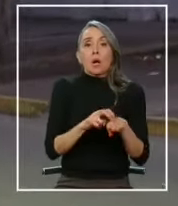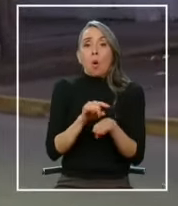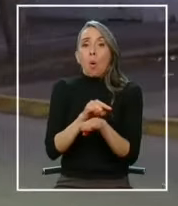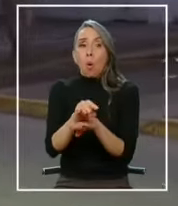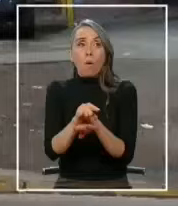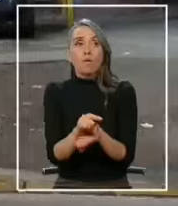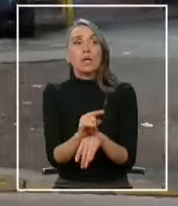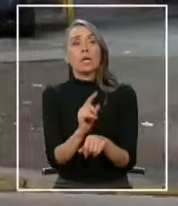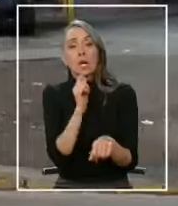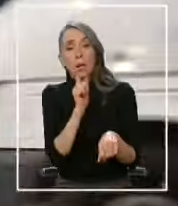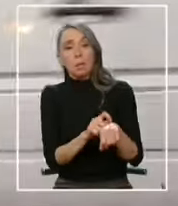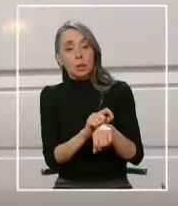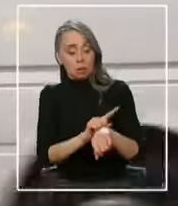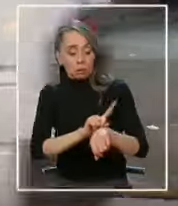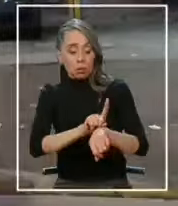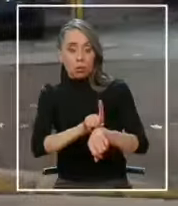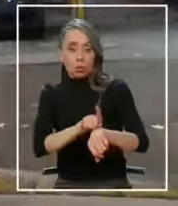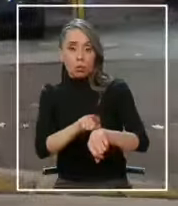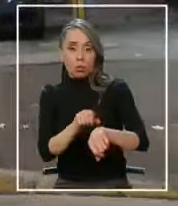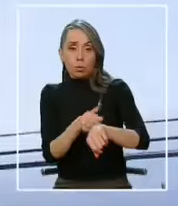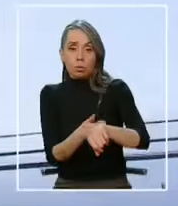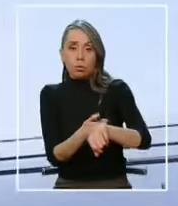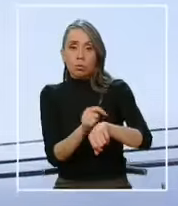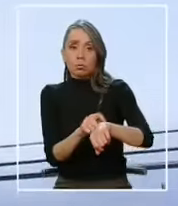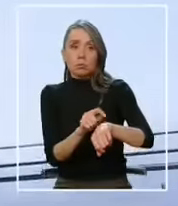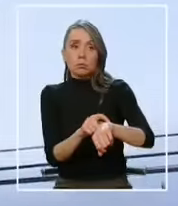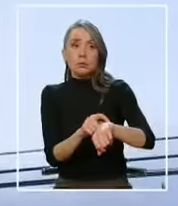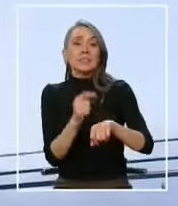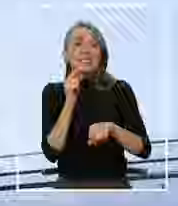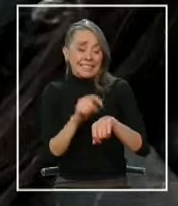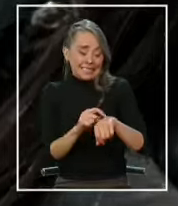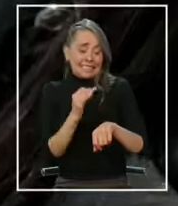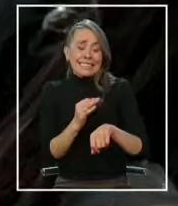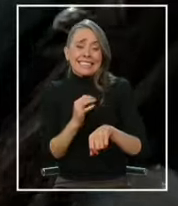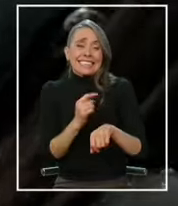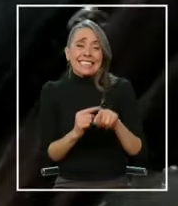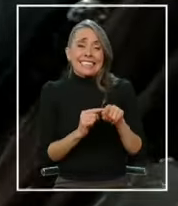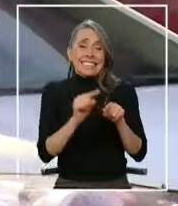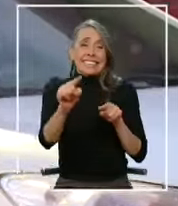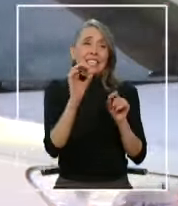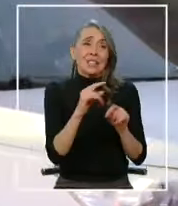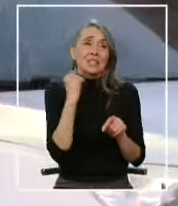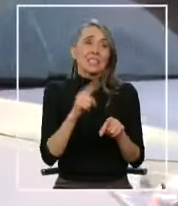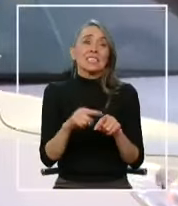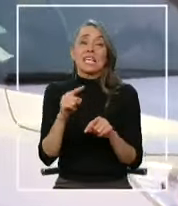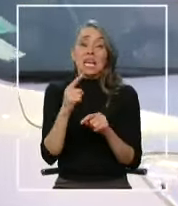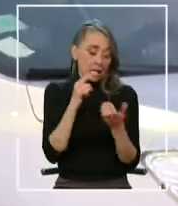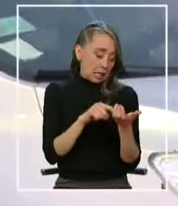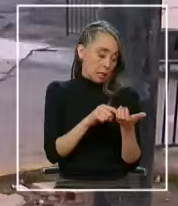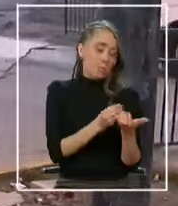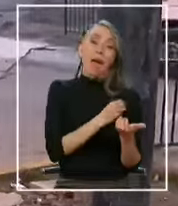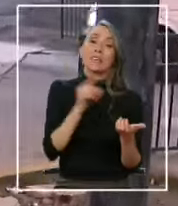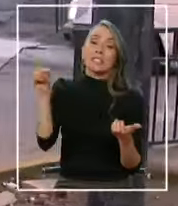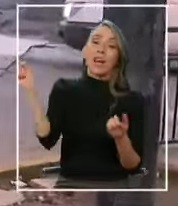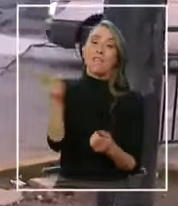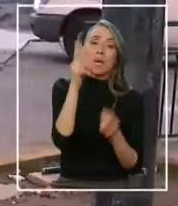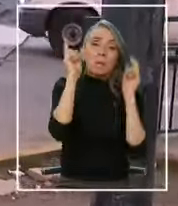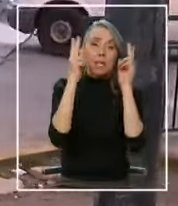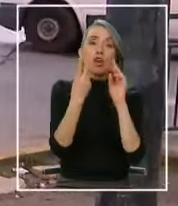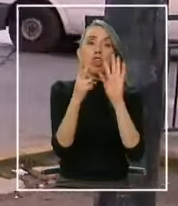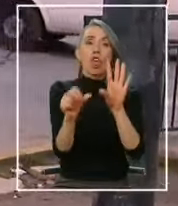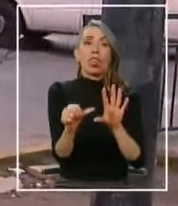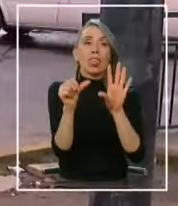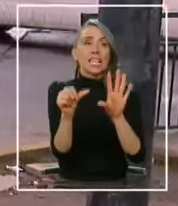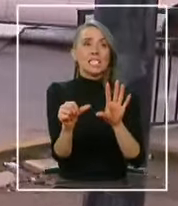Pasan y pasan los minutos. El reloj avanza y Catalina ya va justo en el tiempo. Parece que ahí viene la micro. Viene la